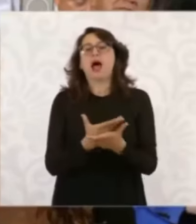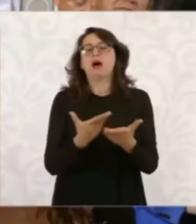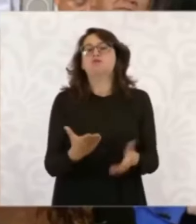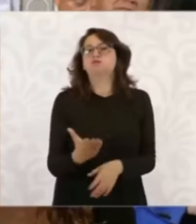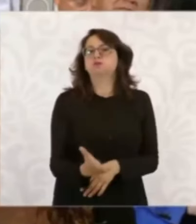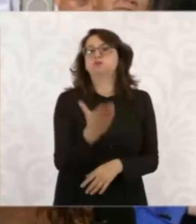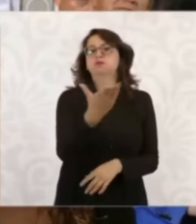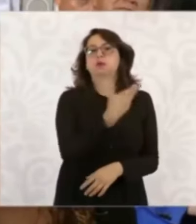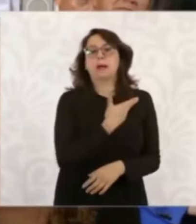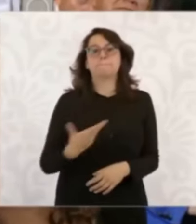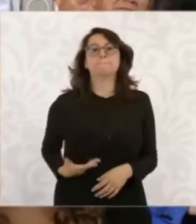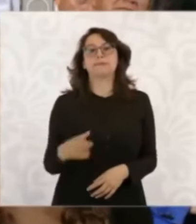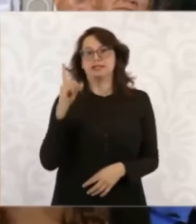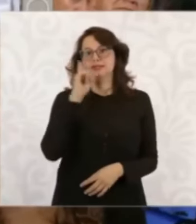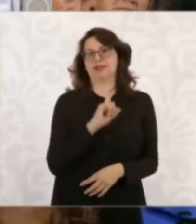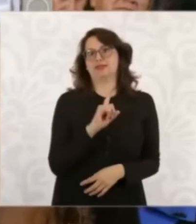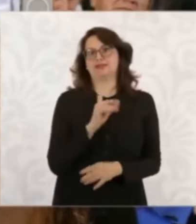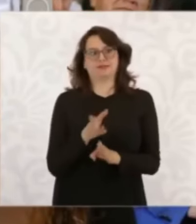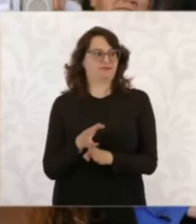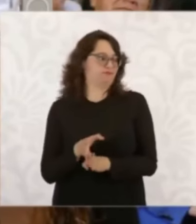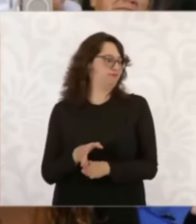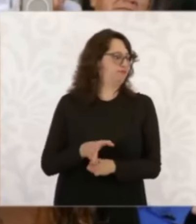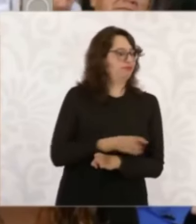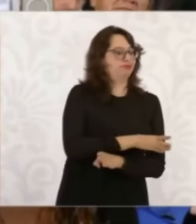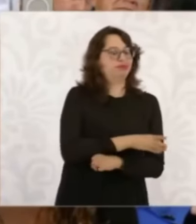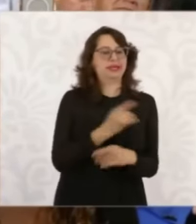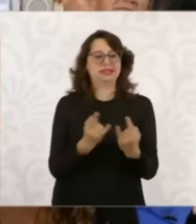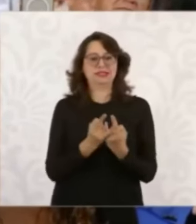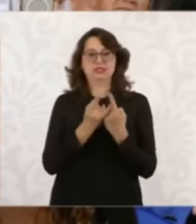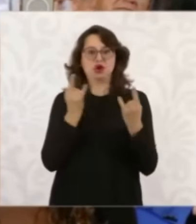si usted recuerda todo este activismo,